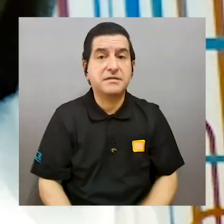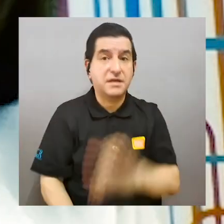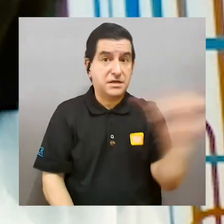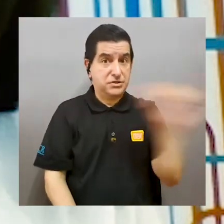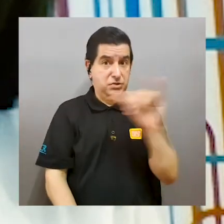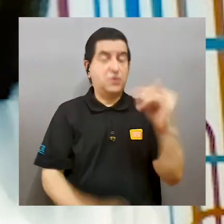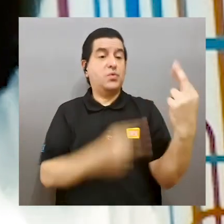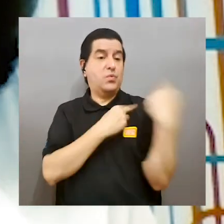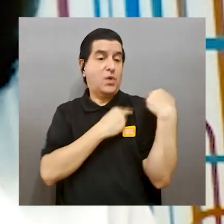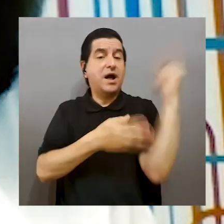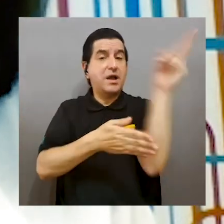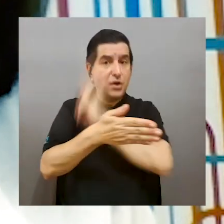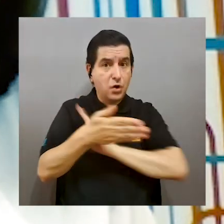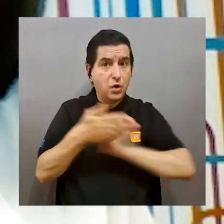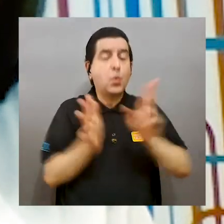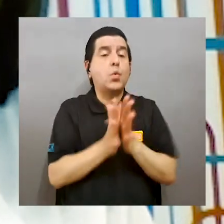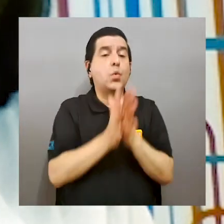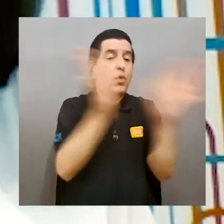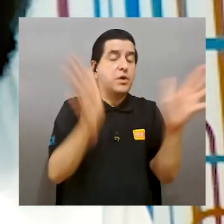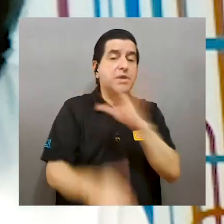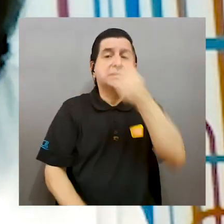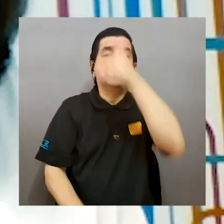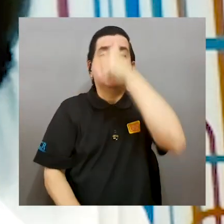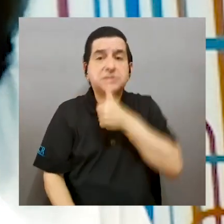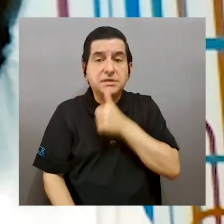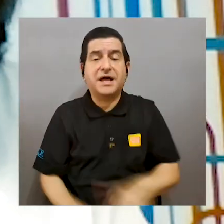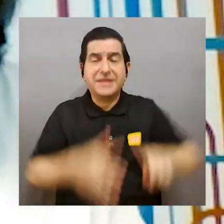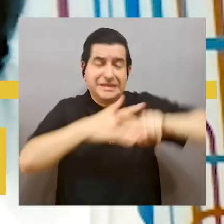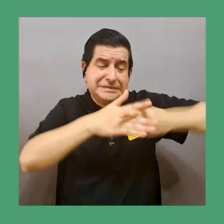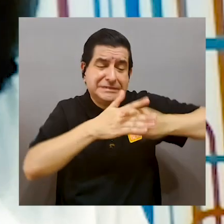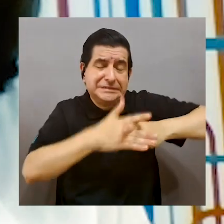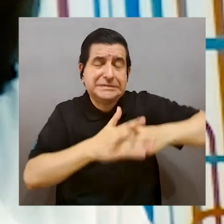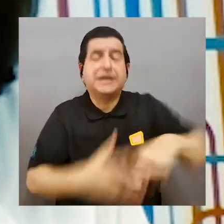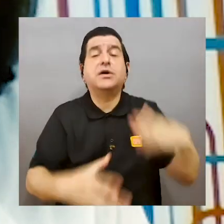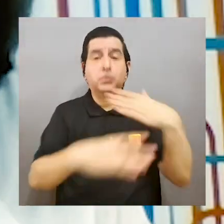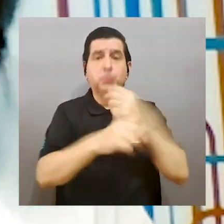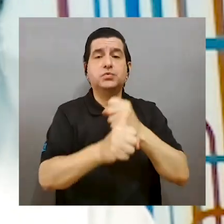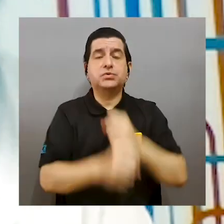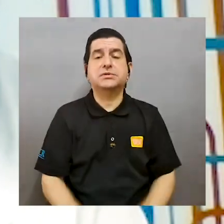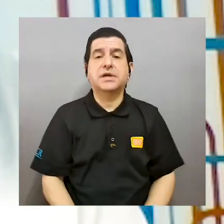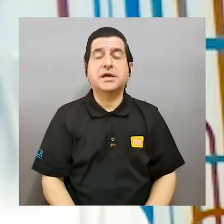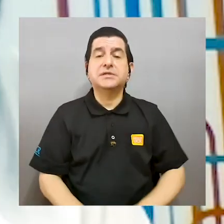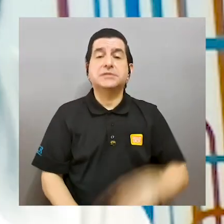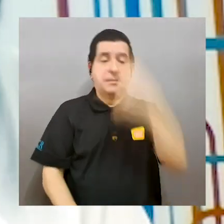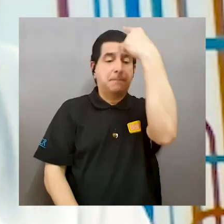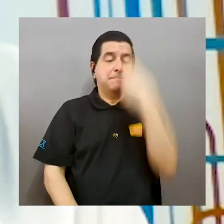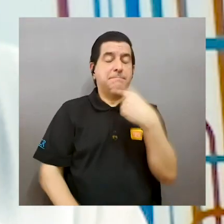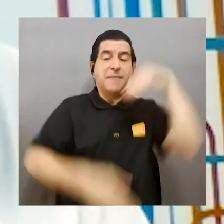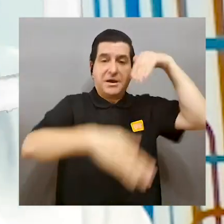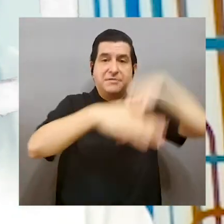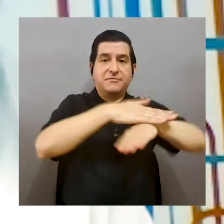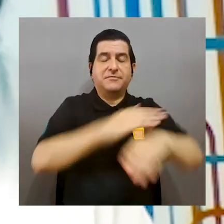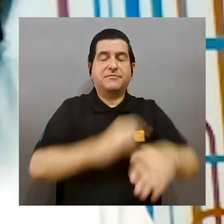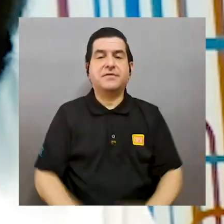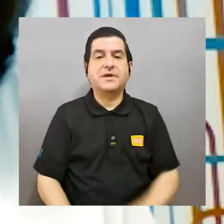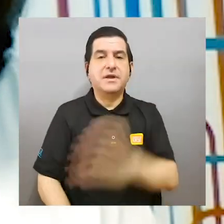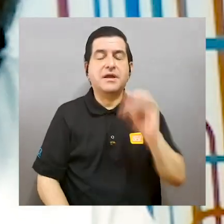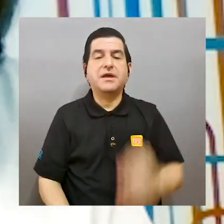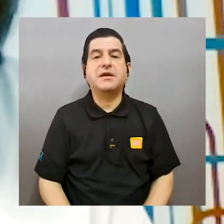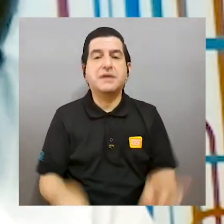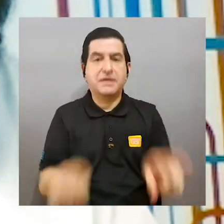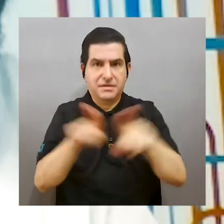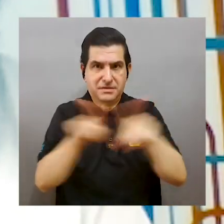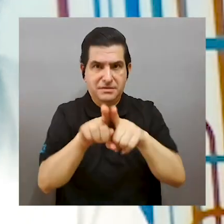le corresponderá también a las universidades públicas y privadas hacer los ajustes necesarios con el perfil de ingreso, y nos